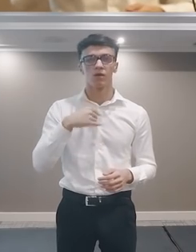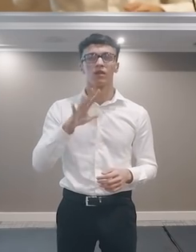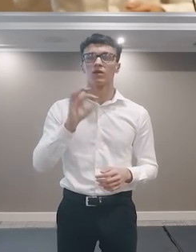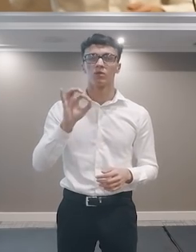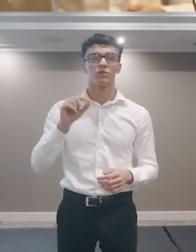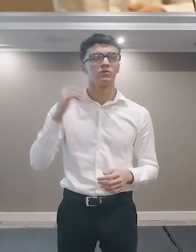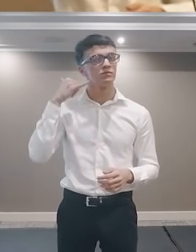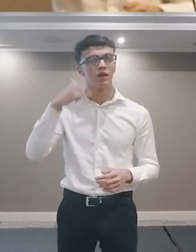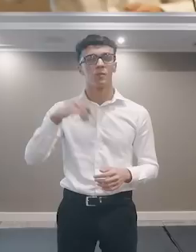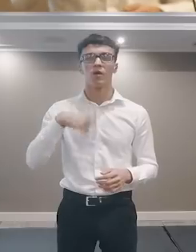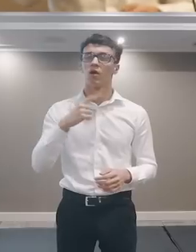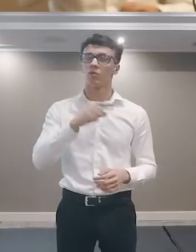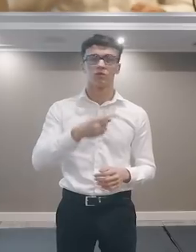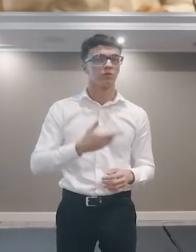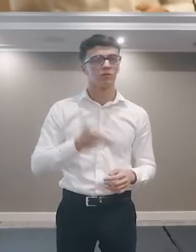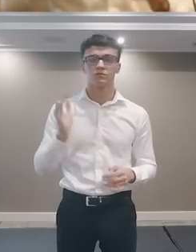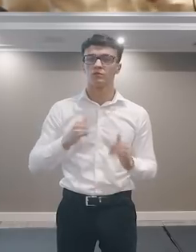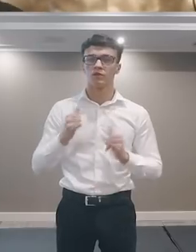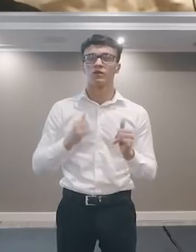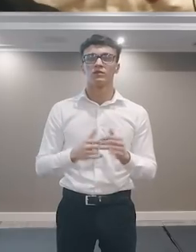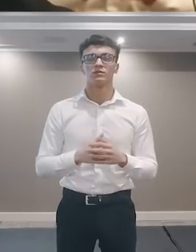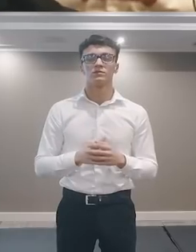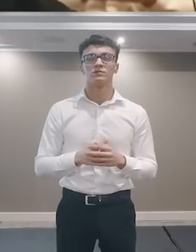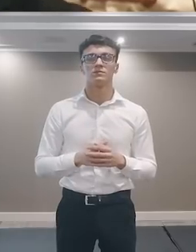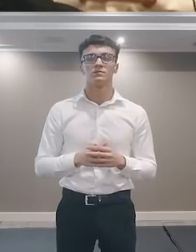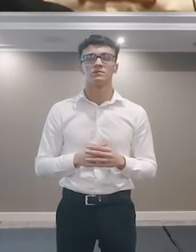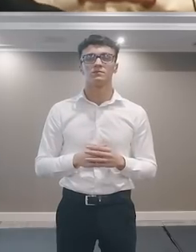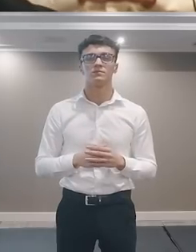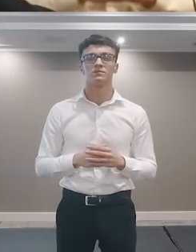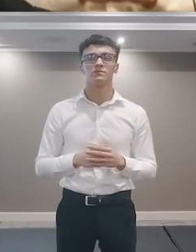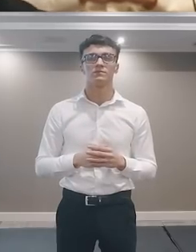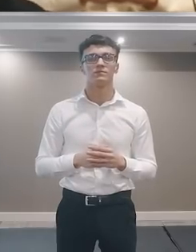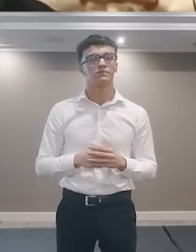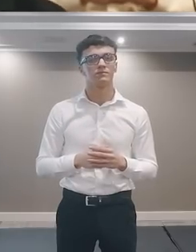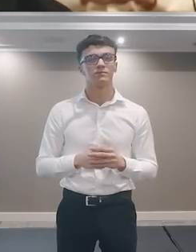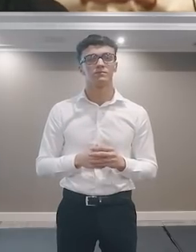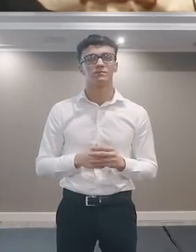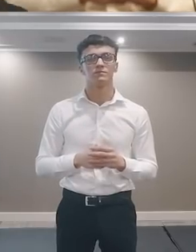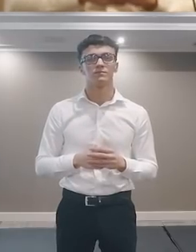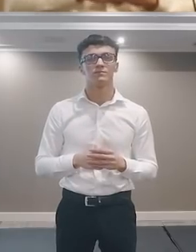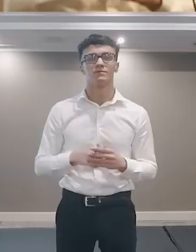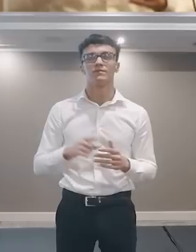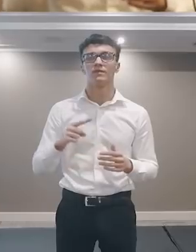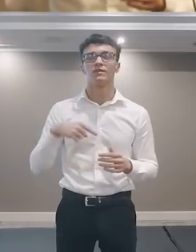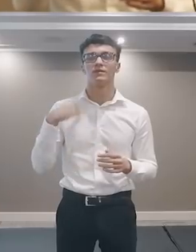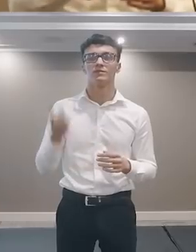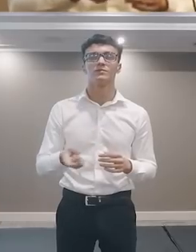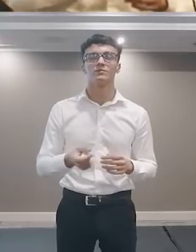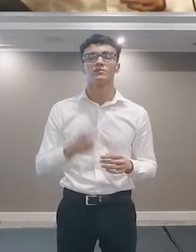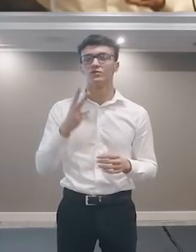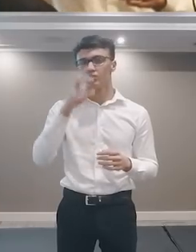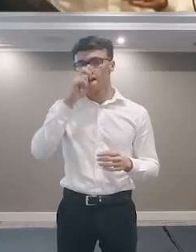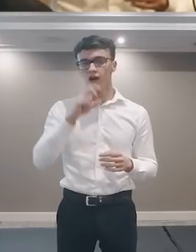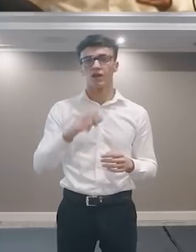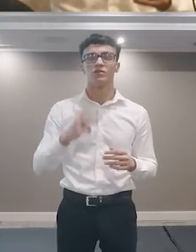elige lo encontrado longo otra apúntate y nos vamos de vacaciones menuda putada después de después de dos añitos